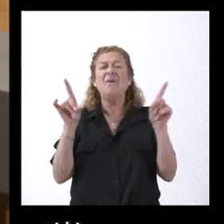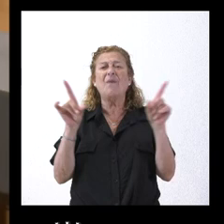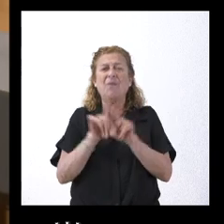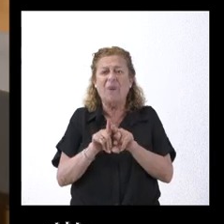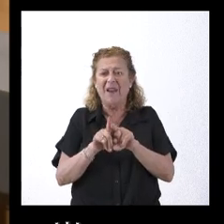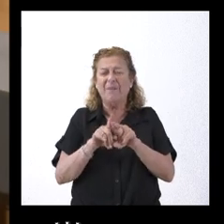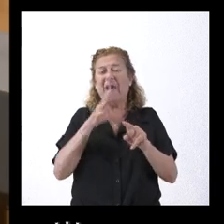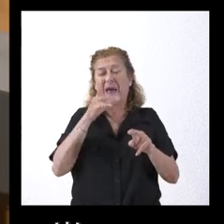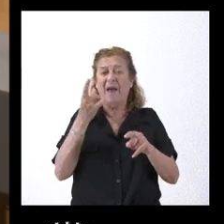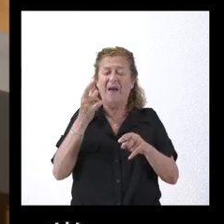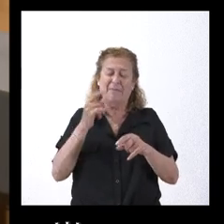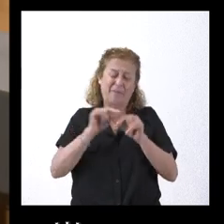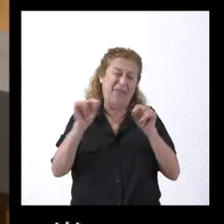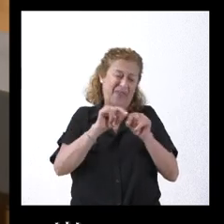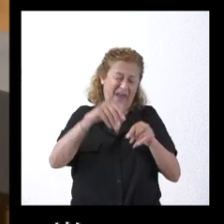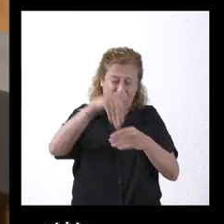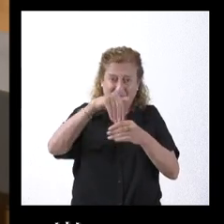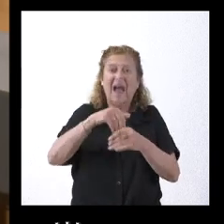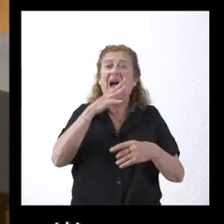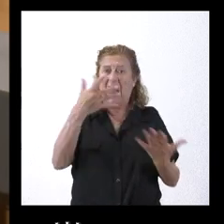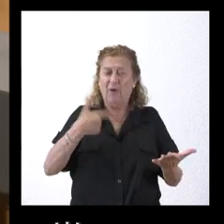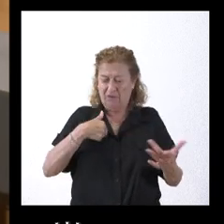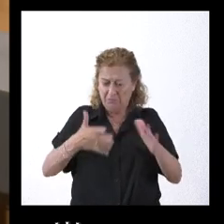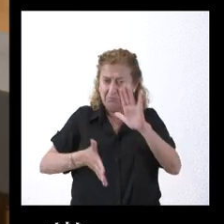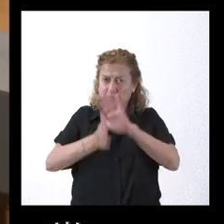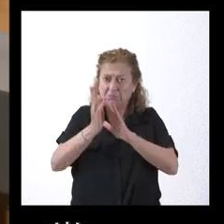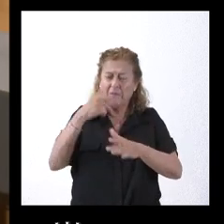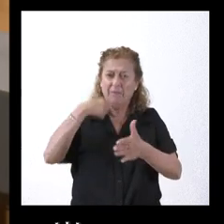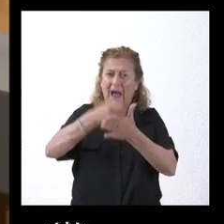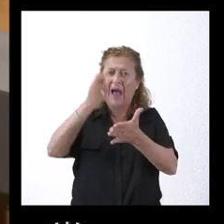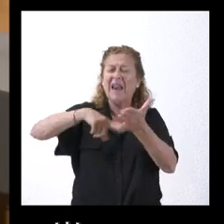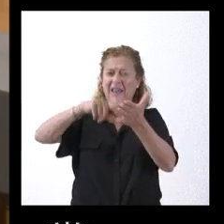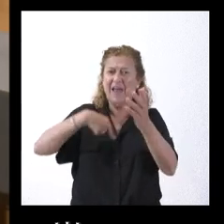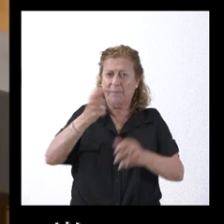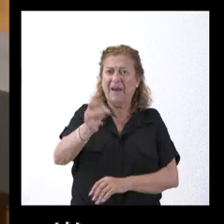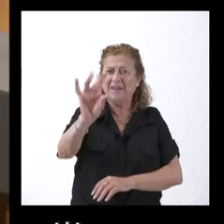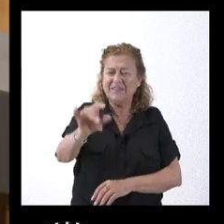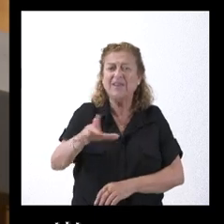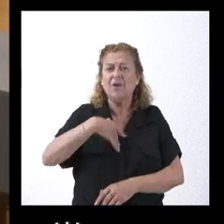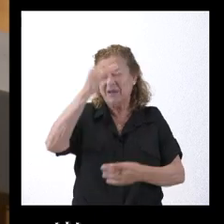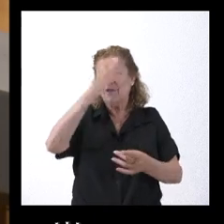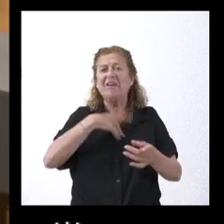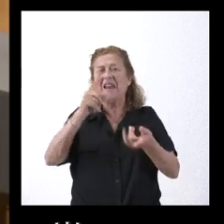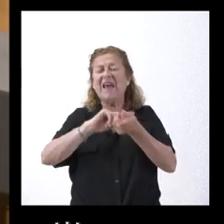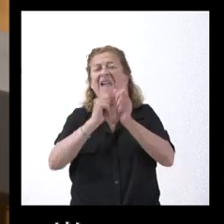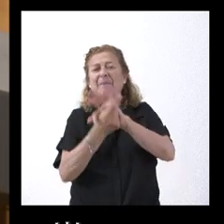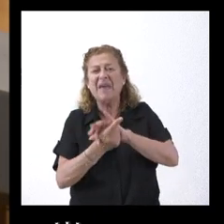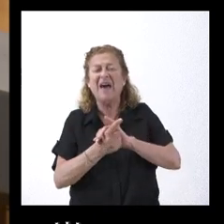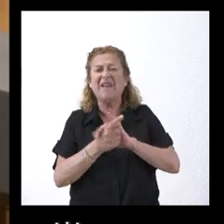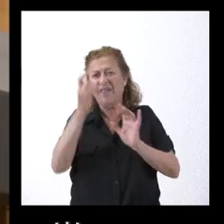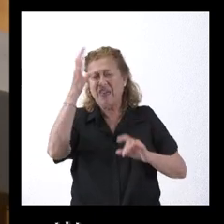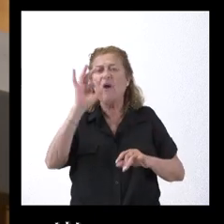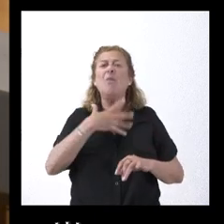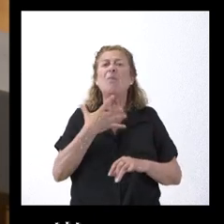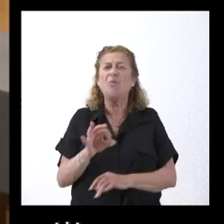defendían. Ahora se autoriza el pago del arrendamiento. No sé si van a seguir planteando que se cambien de ubicación y me gustaría saber también si nos